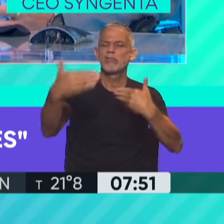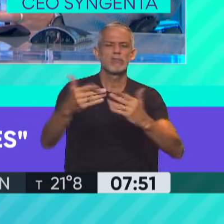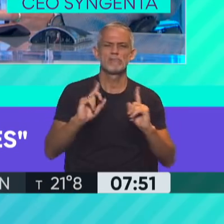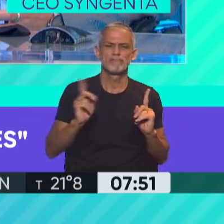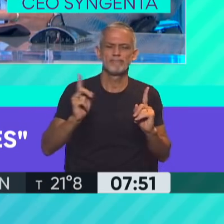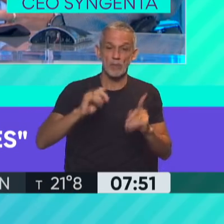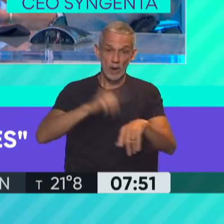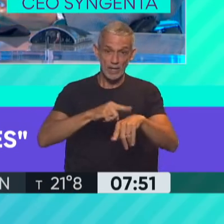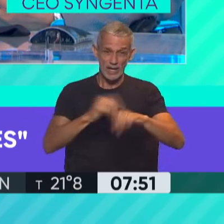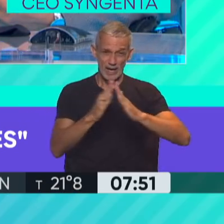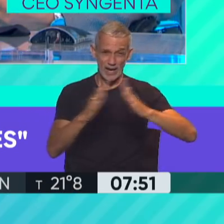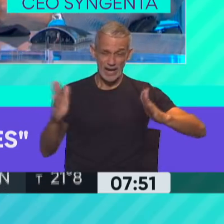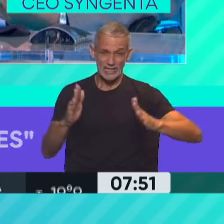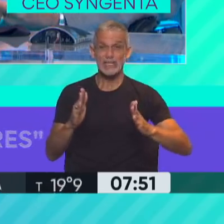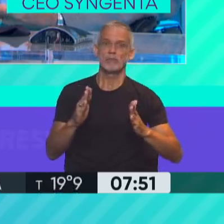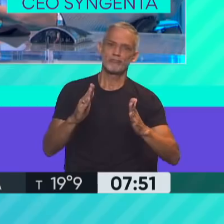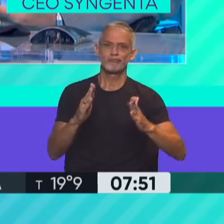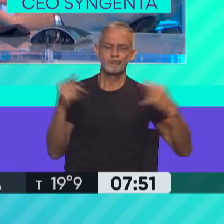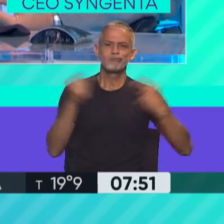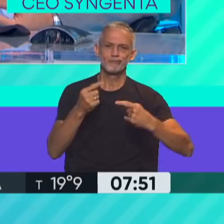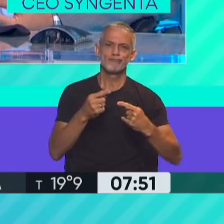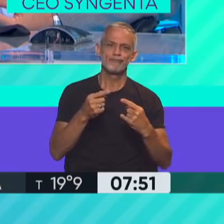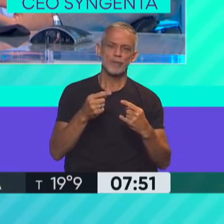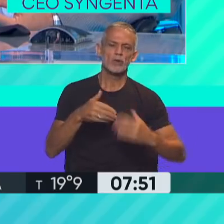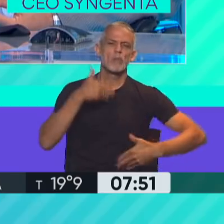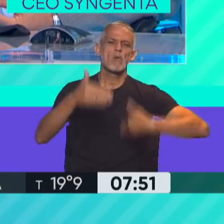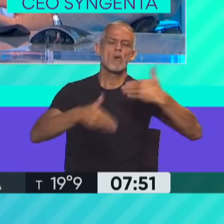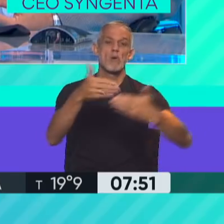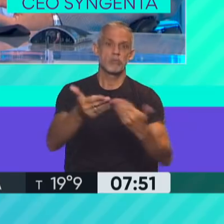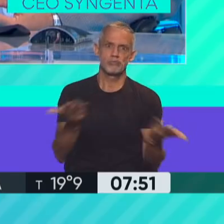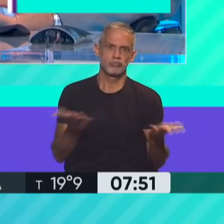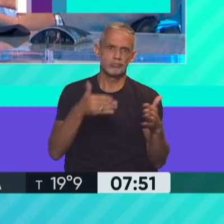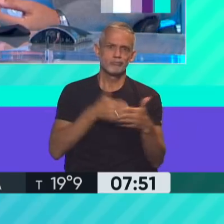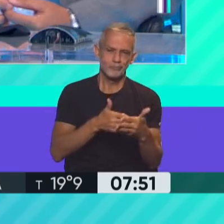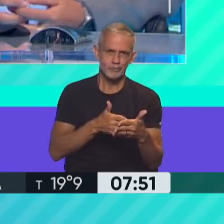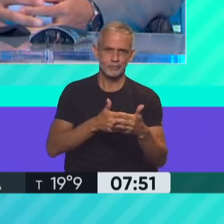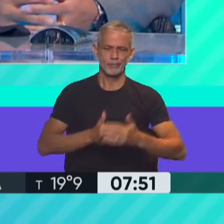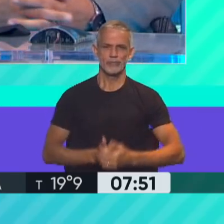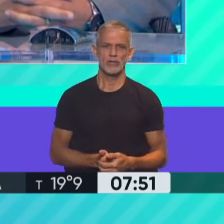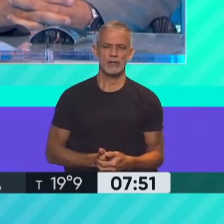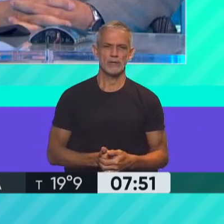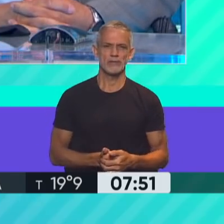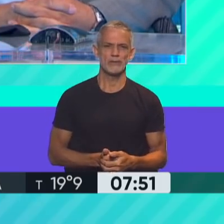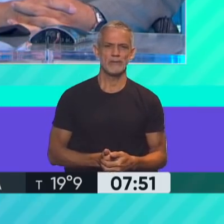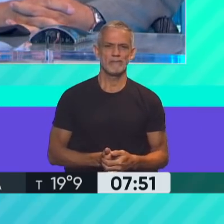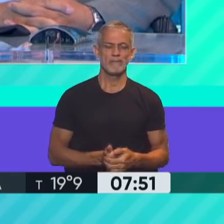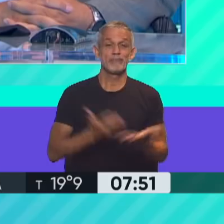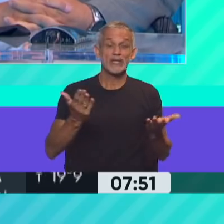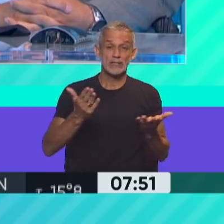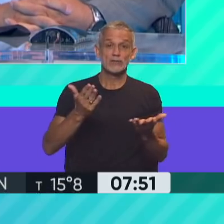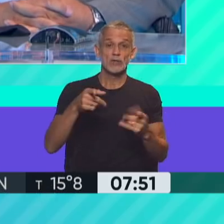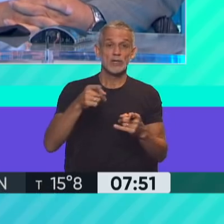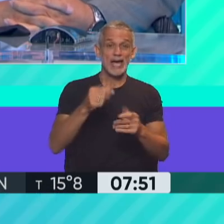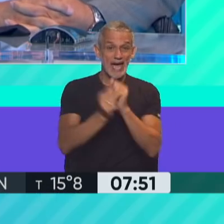caso el tiempo conspira contra la continuidad del crecimiento para antonio ante consultó a los empresarios van a pasar este a